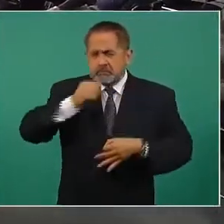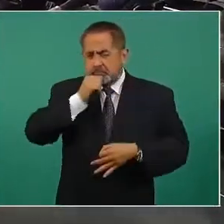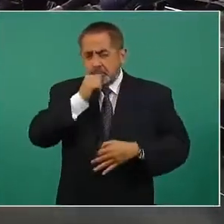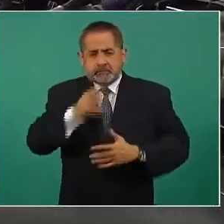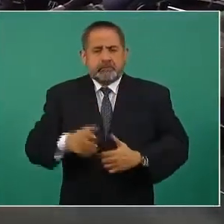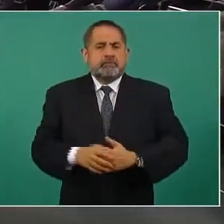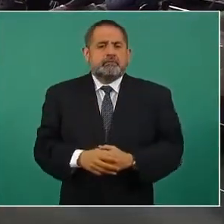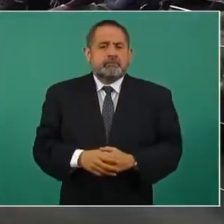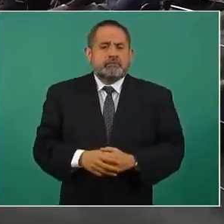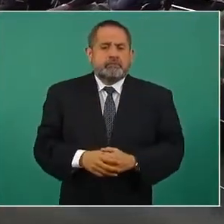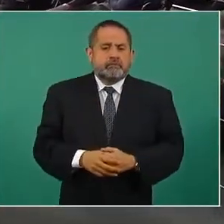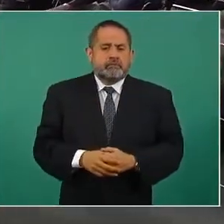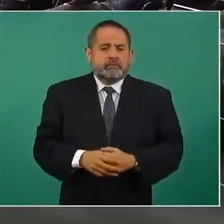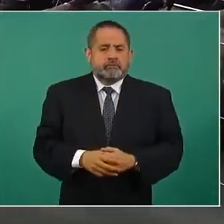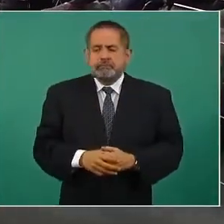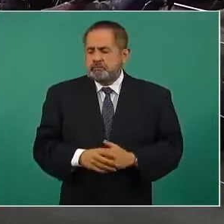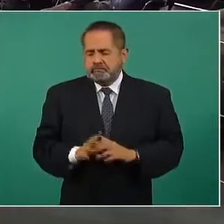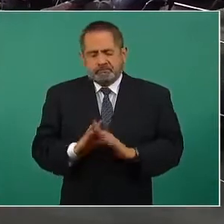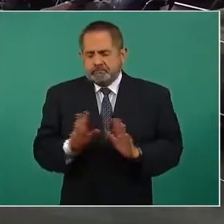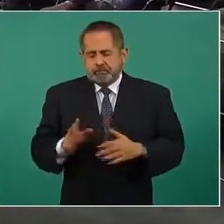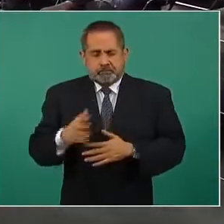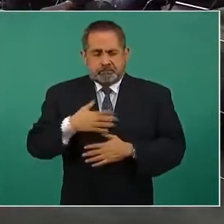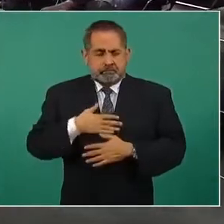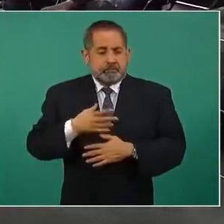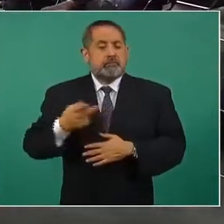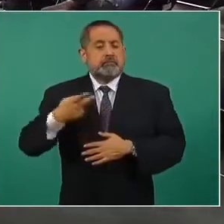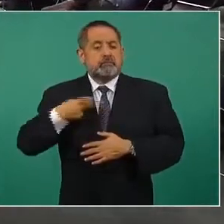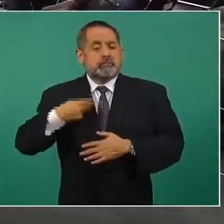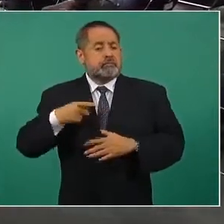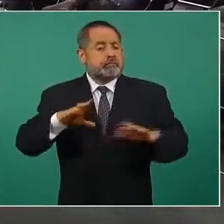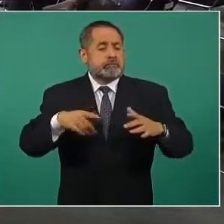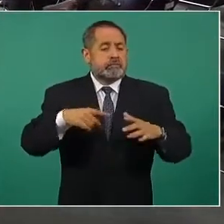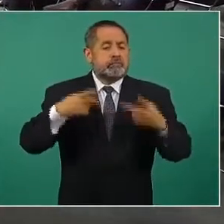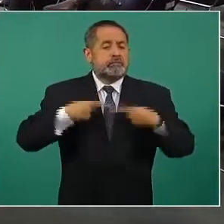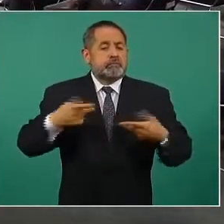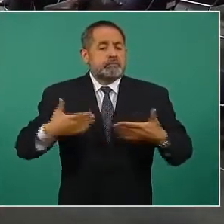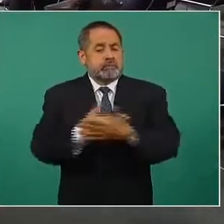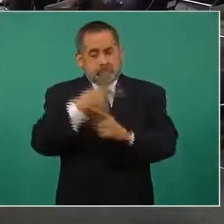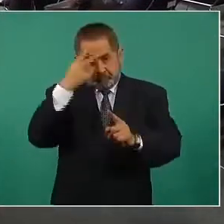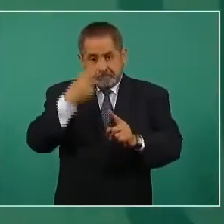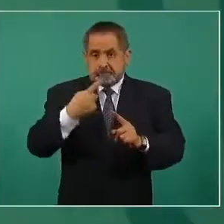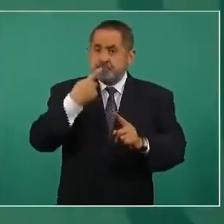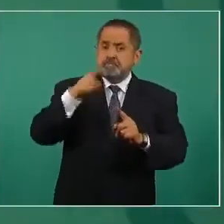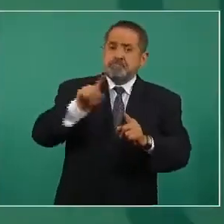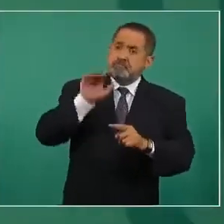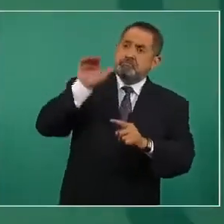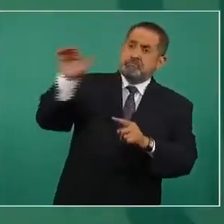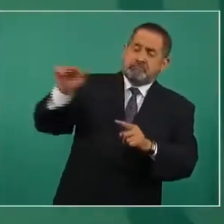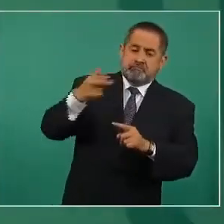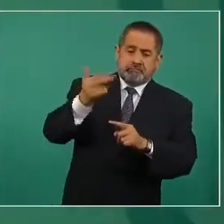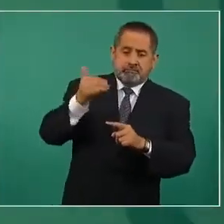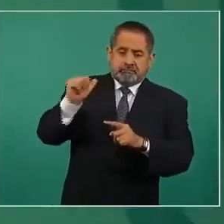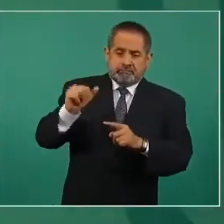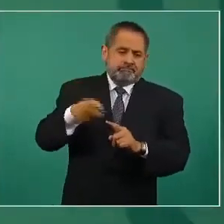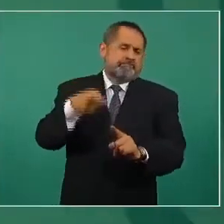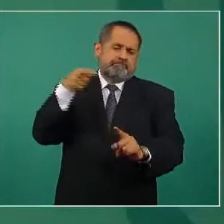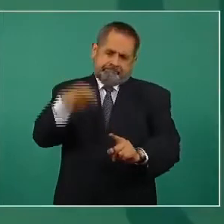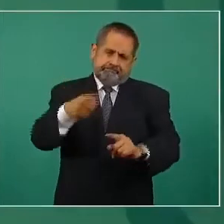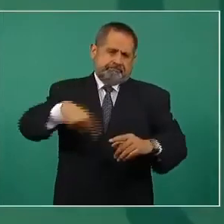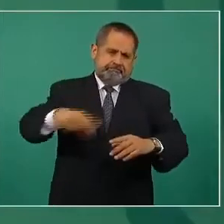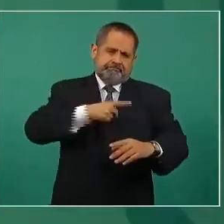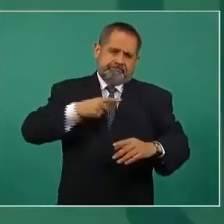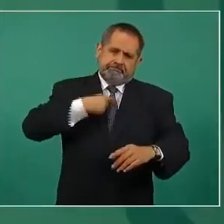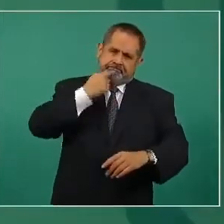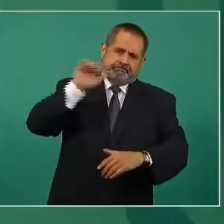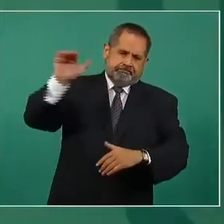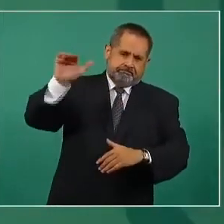eso corresponde a los ciudadanos que presentaron la denuncia. Creo que